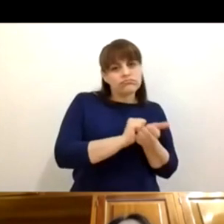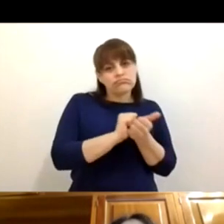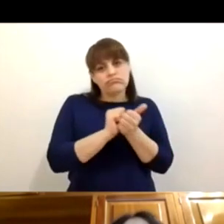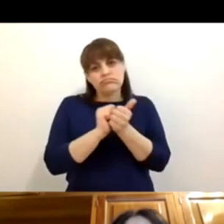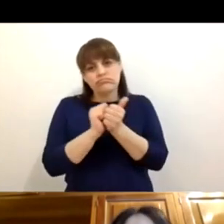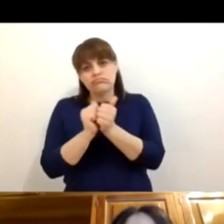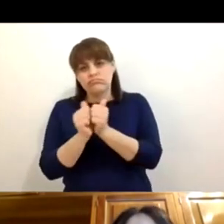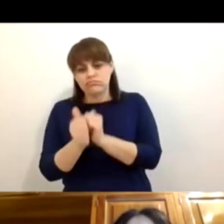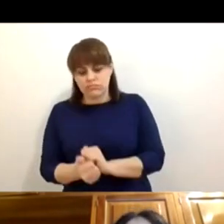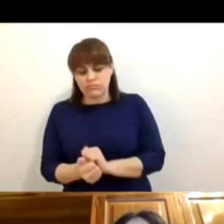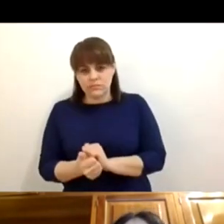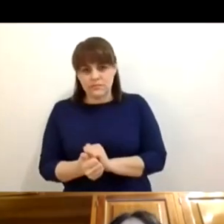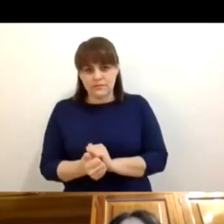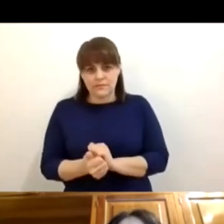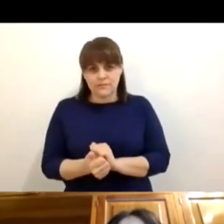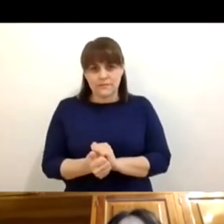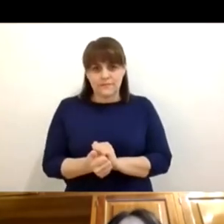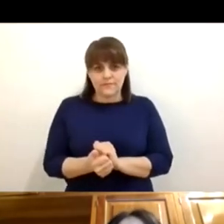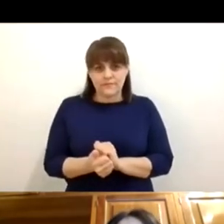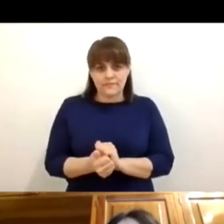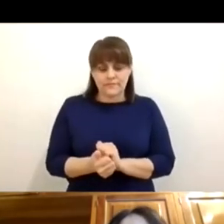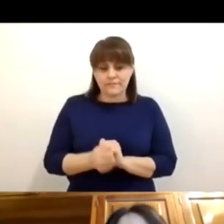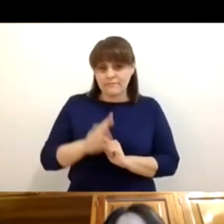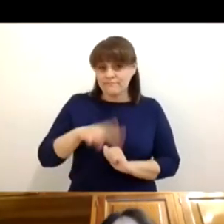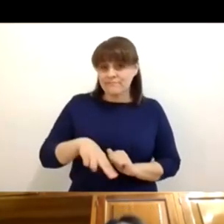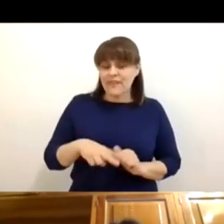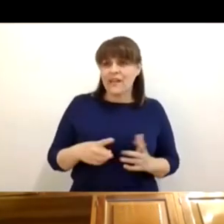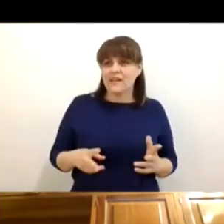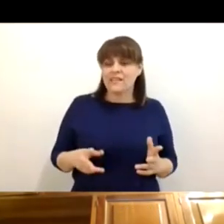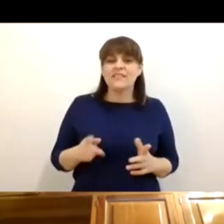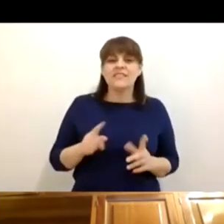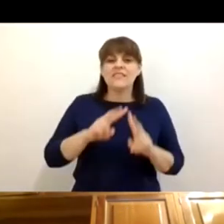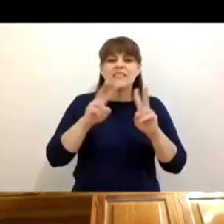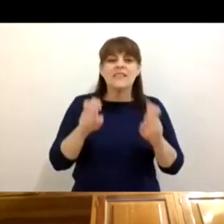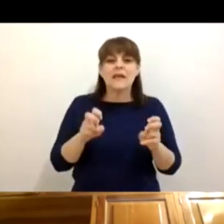complicado como en el marco judicial de repente nos ha tocado, ¿no? Que